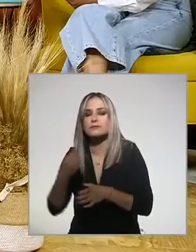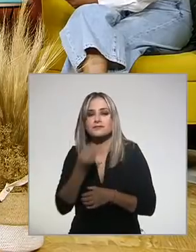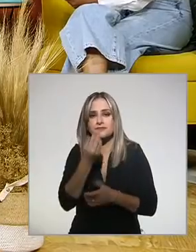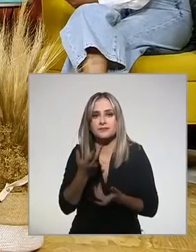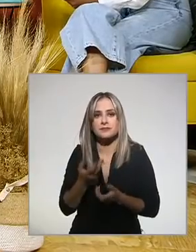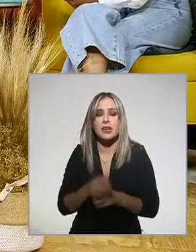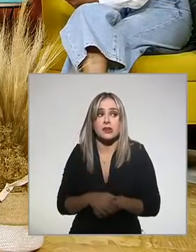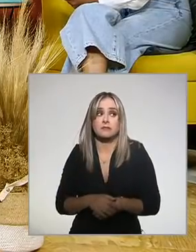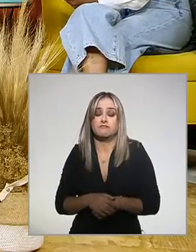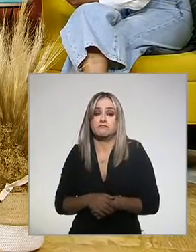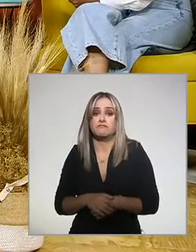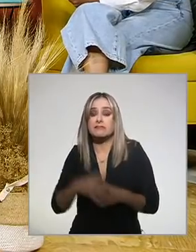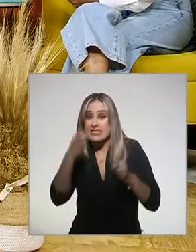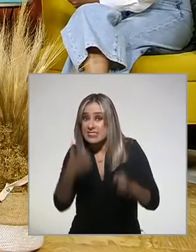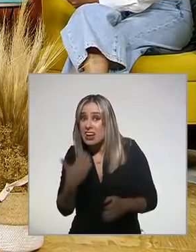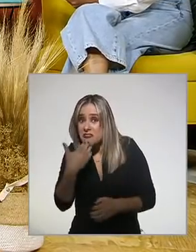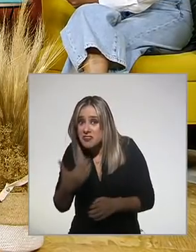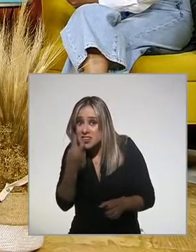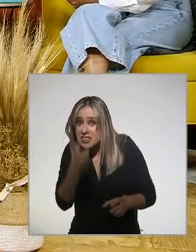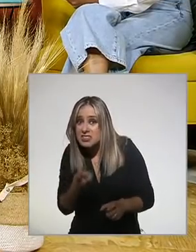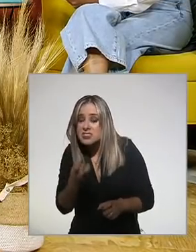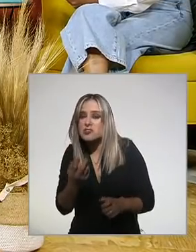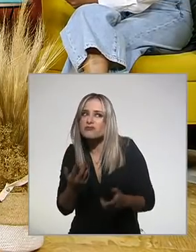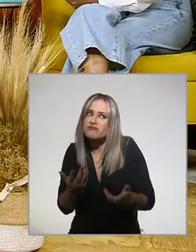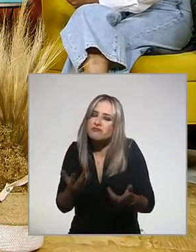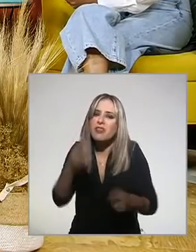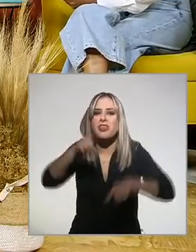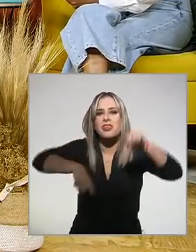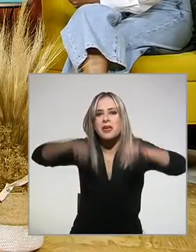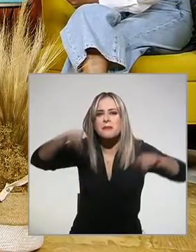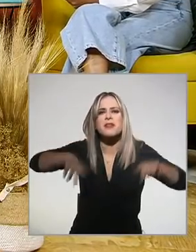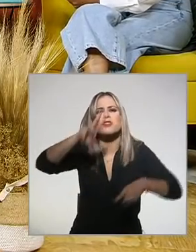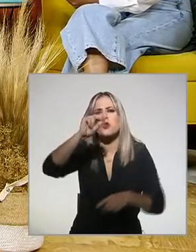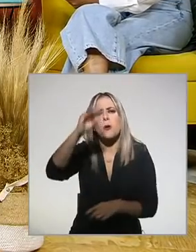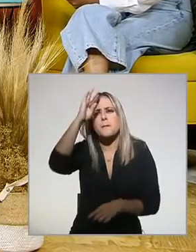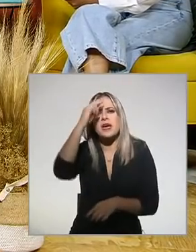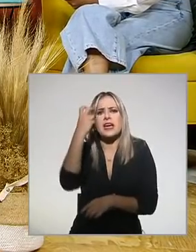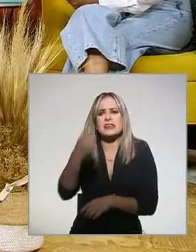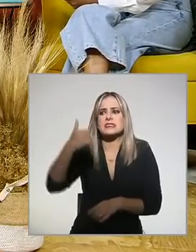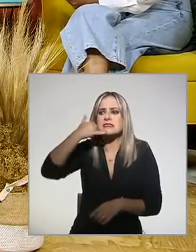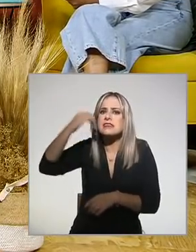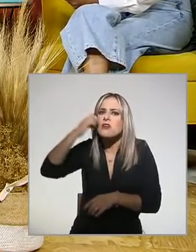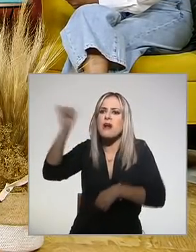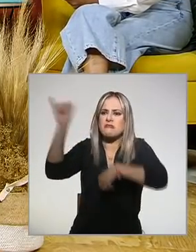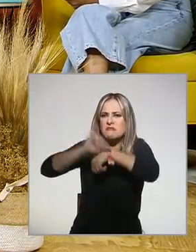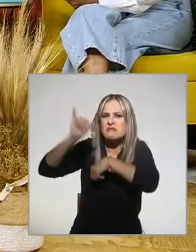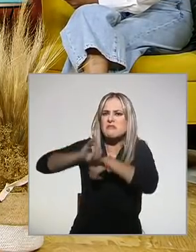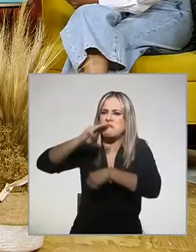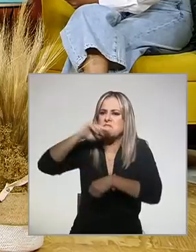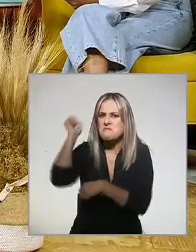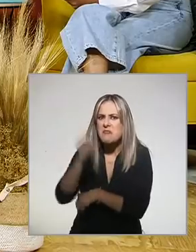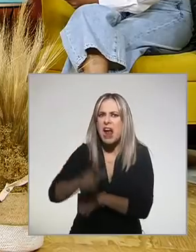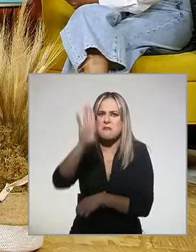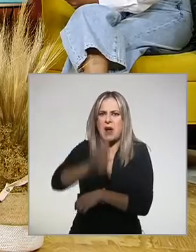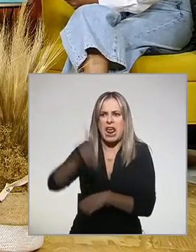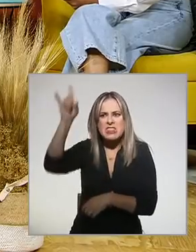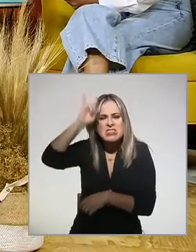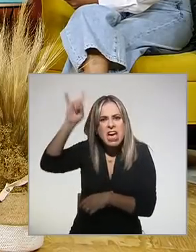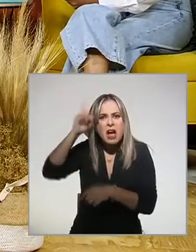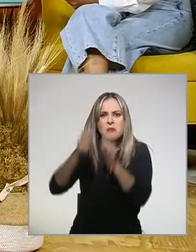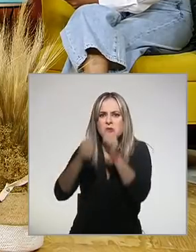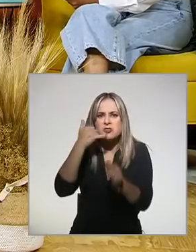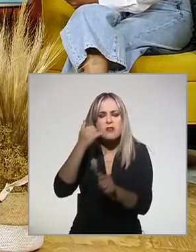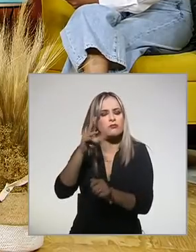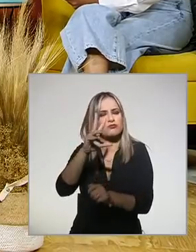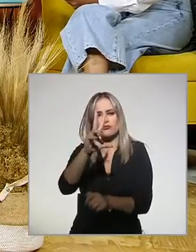pues depende de la circunstancia, ¿no? No se trata de satanizar el dispositivo digital o el uso de la tecnología. Voy a hacer un viaje